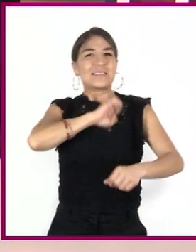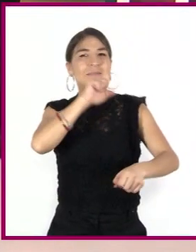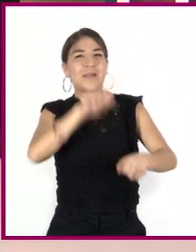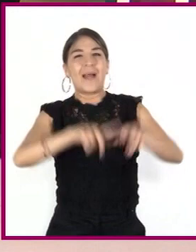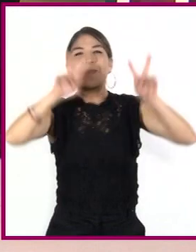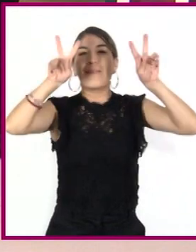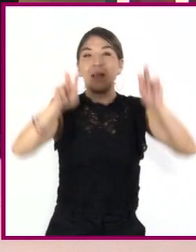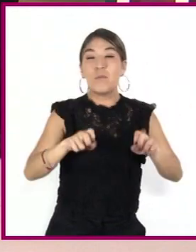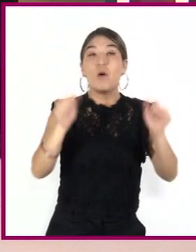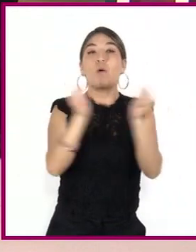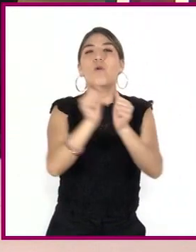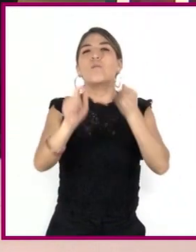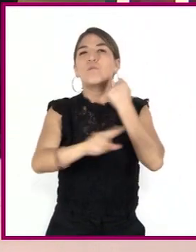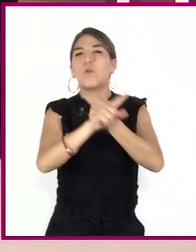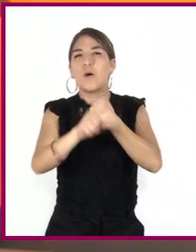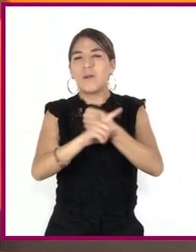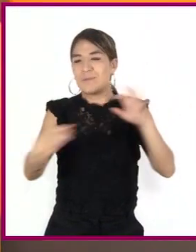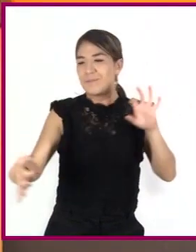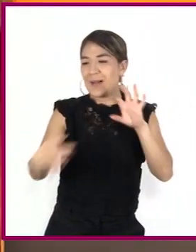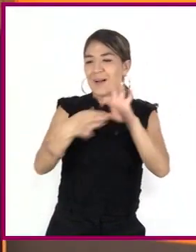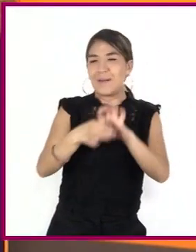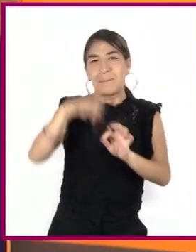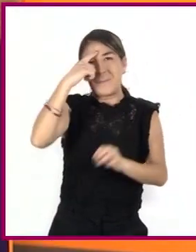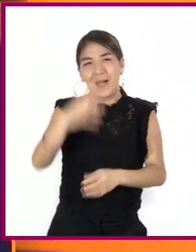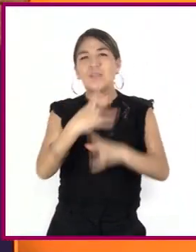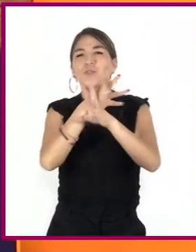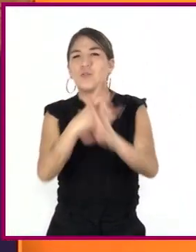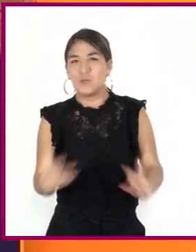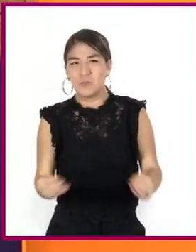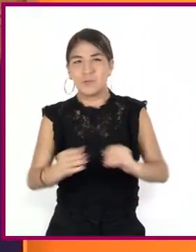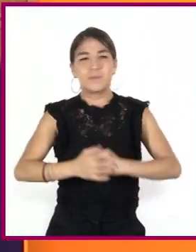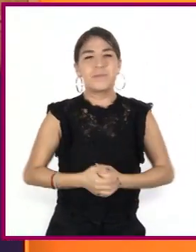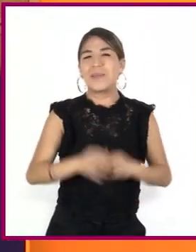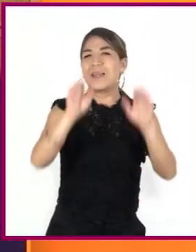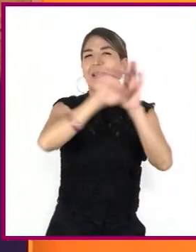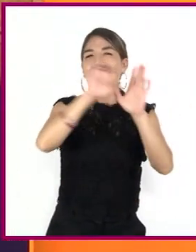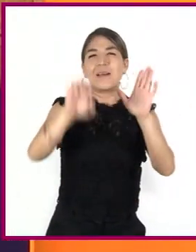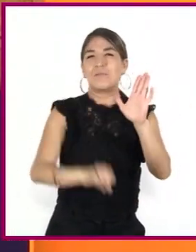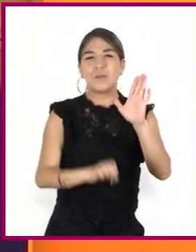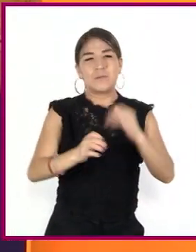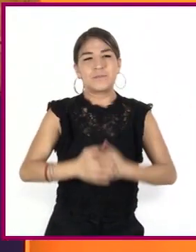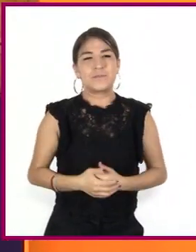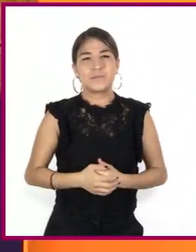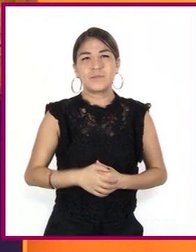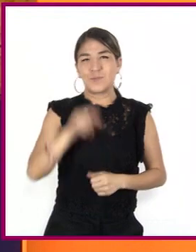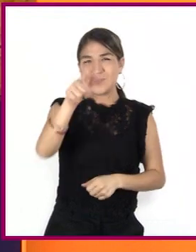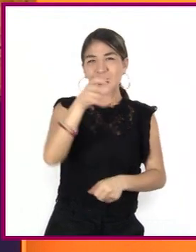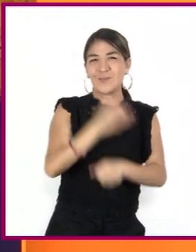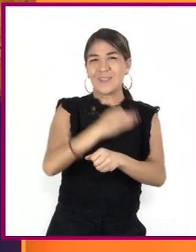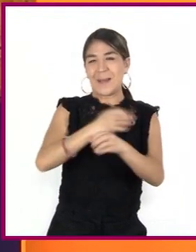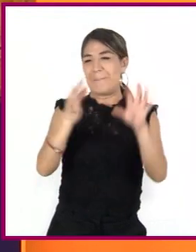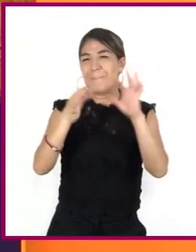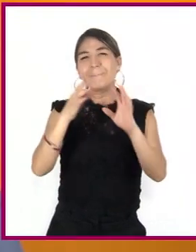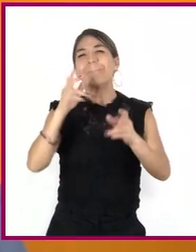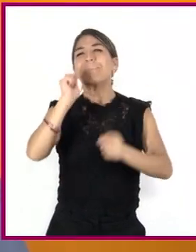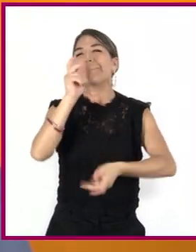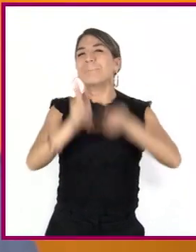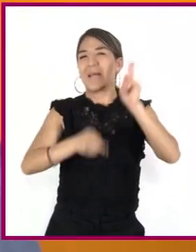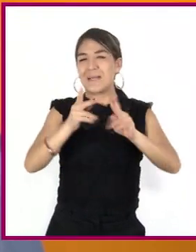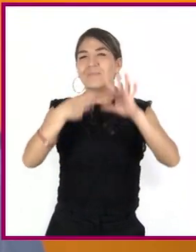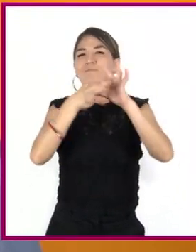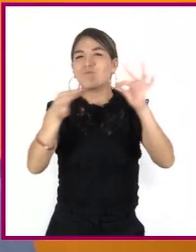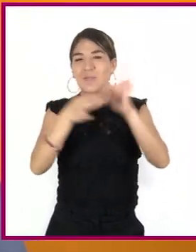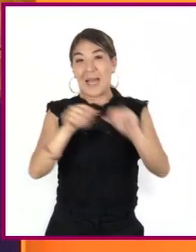la situación que debe afrontarse. Por ejemplo, si estamos hablando del agua, de su escasez, de su